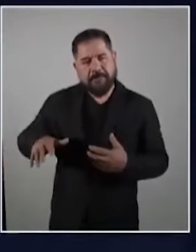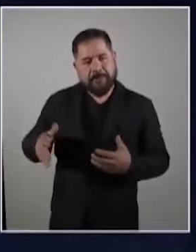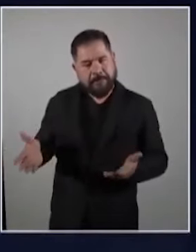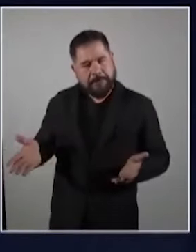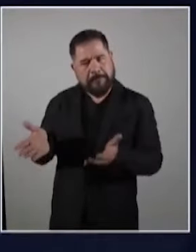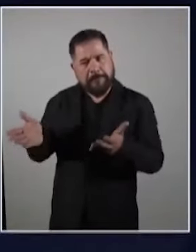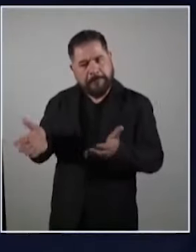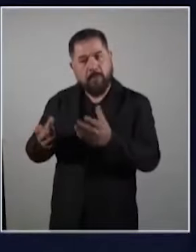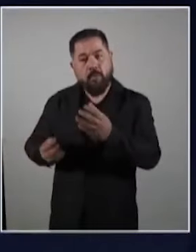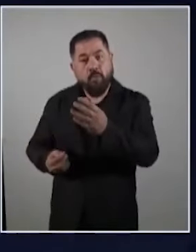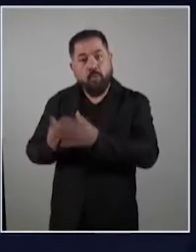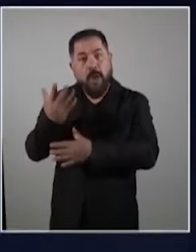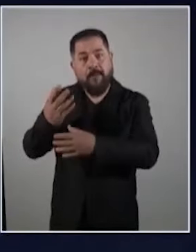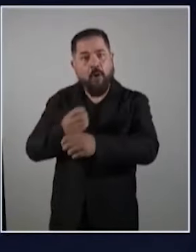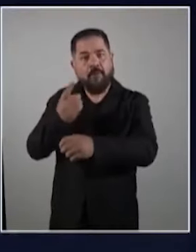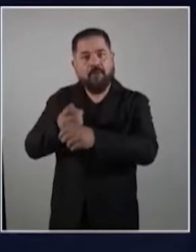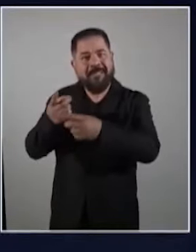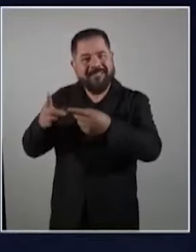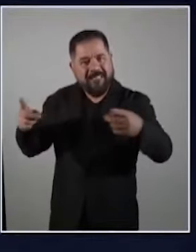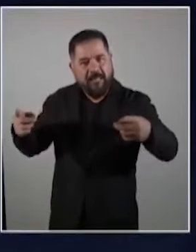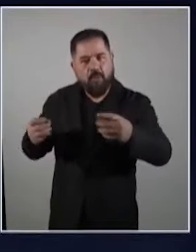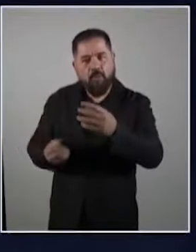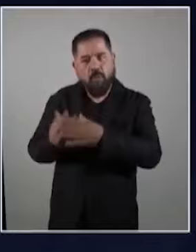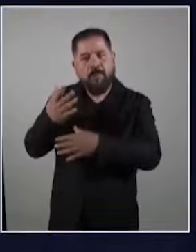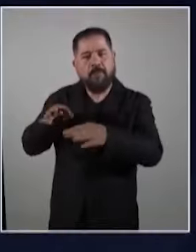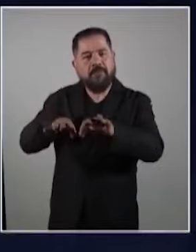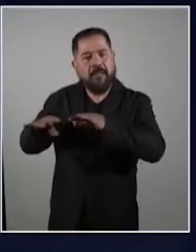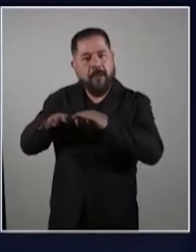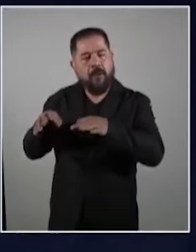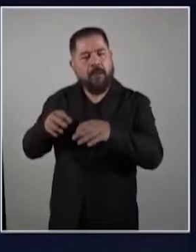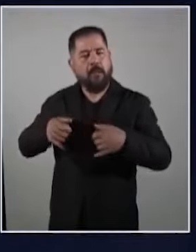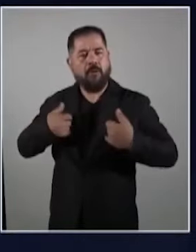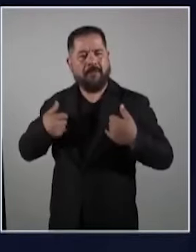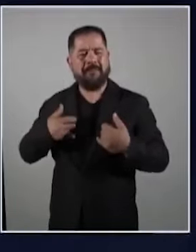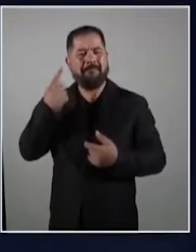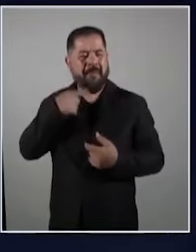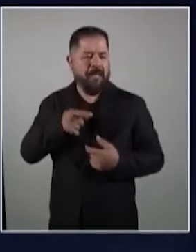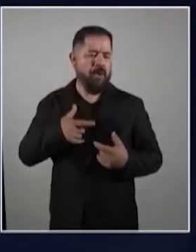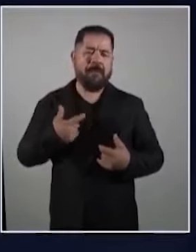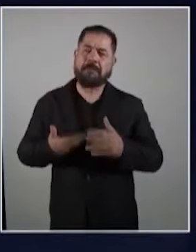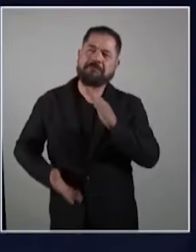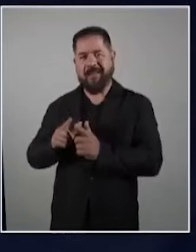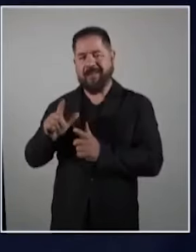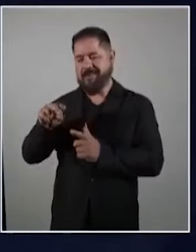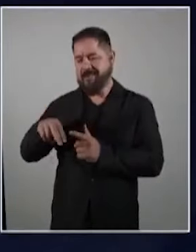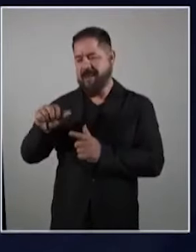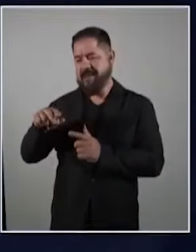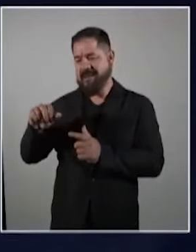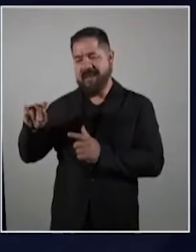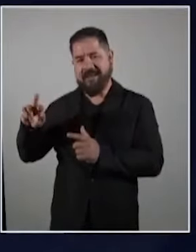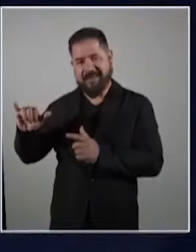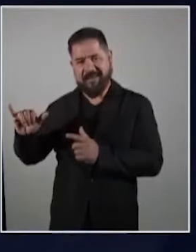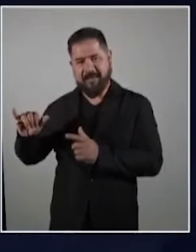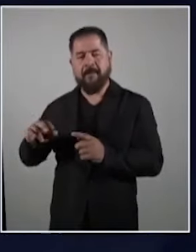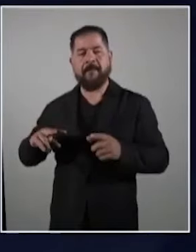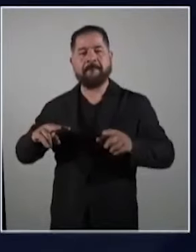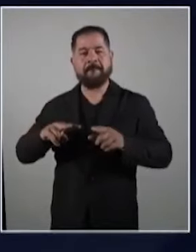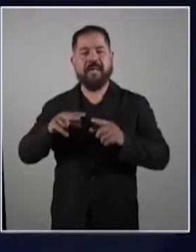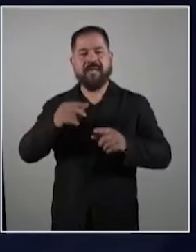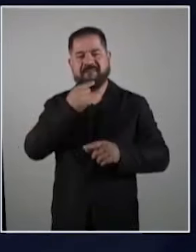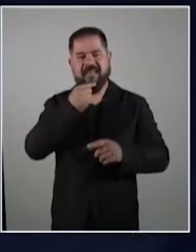generar nuevas alternativas de desarrollo y de empleo para nuestros jóvenes para que no tengan que irse de nuestro municipio también un proyecto que llamamos